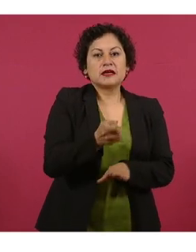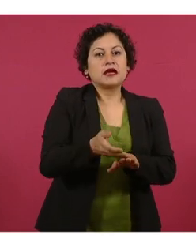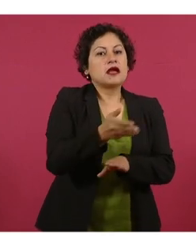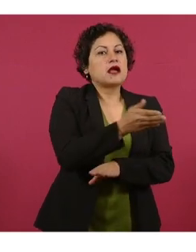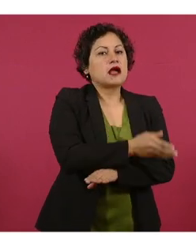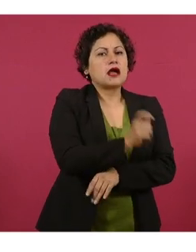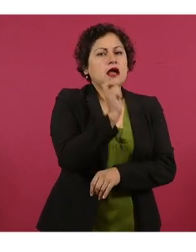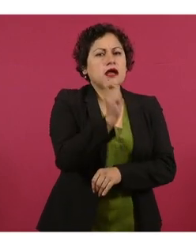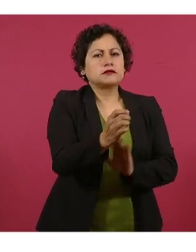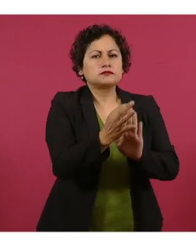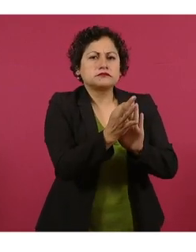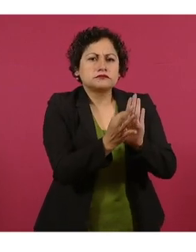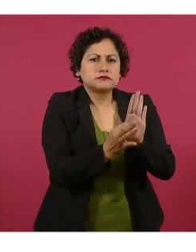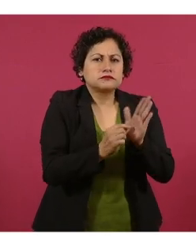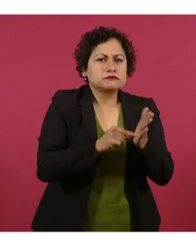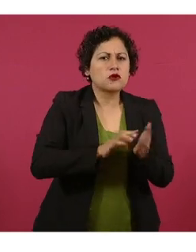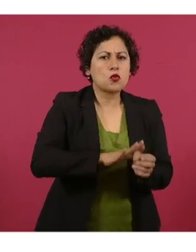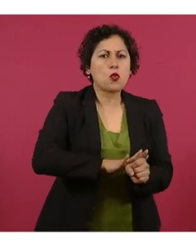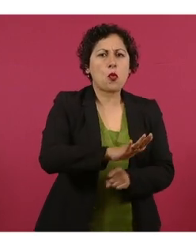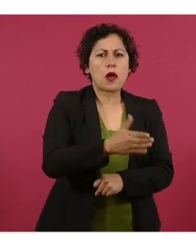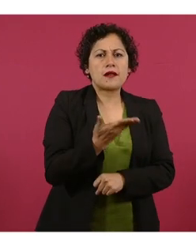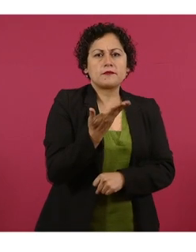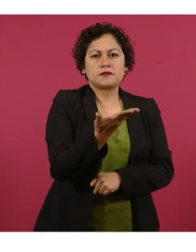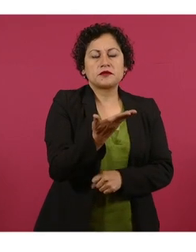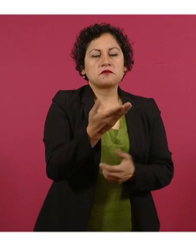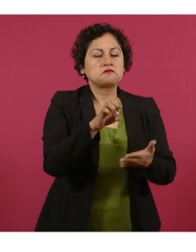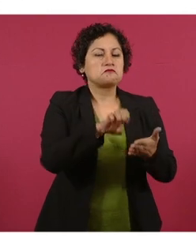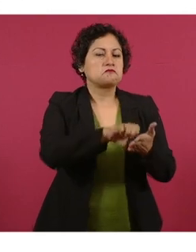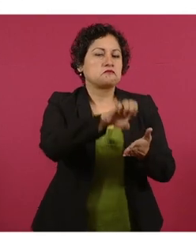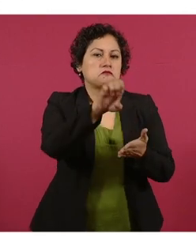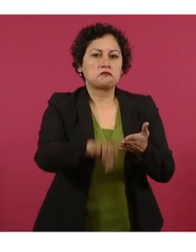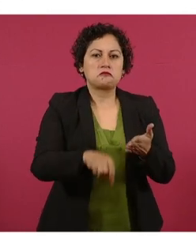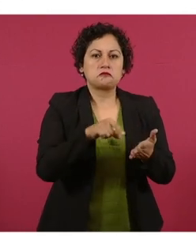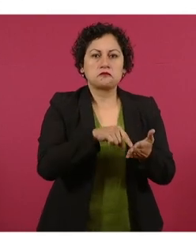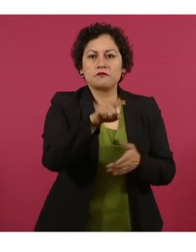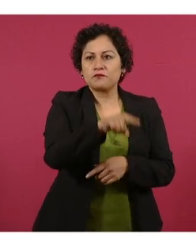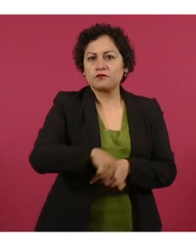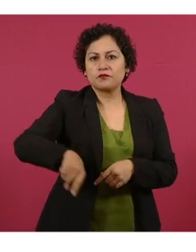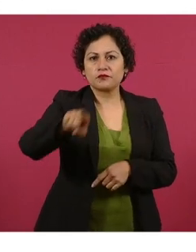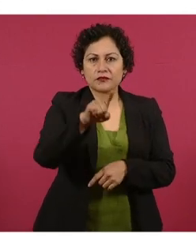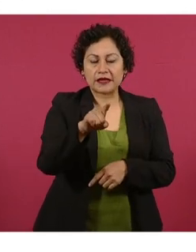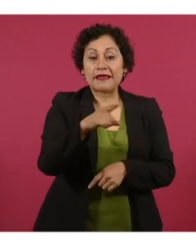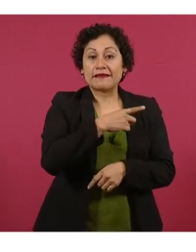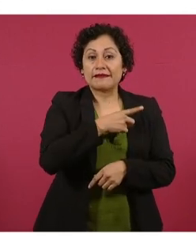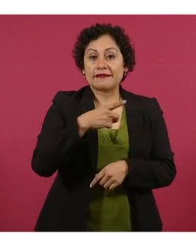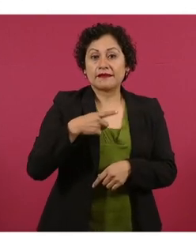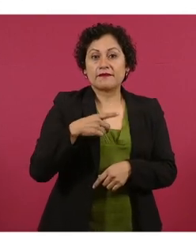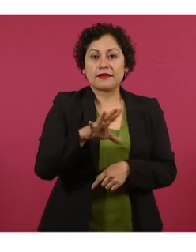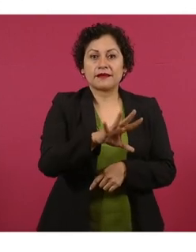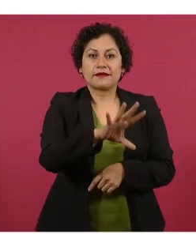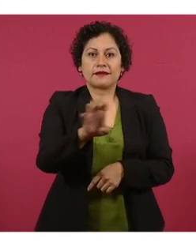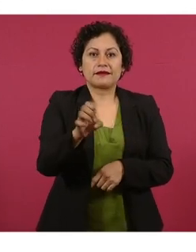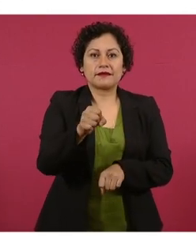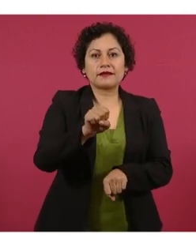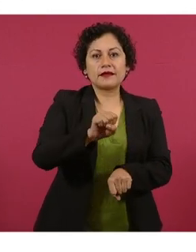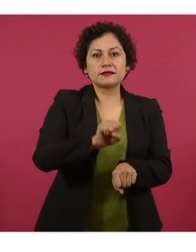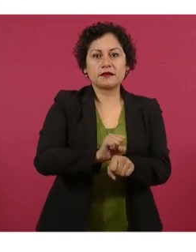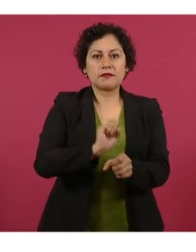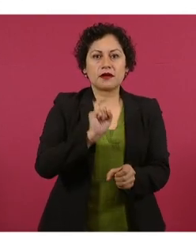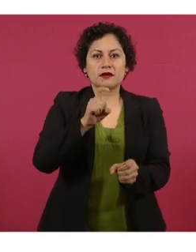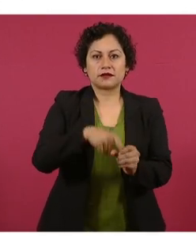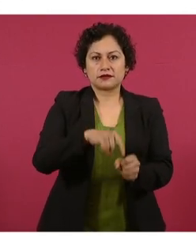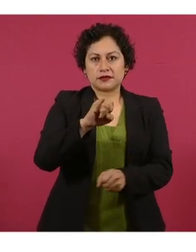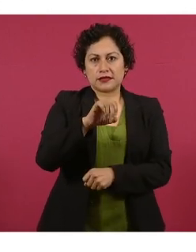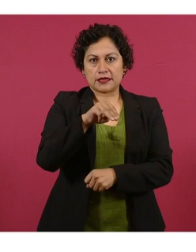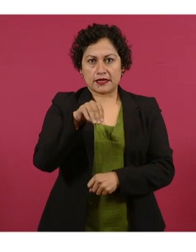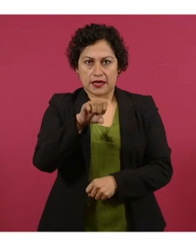tenían que ver con llegar a contar con 500 semanas de cotización en el Instituto Mexicano del